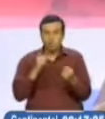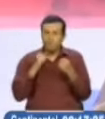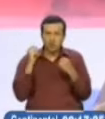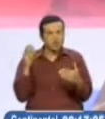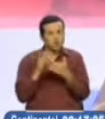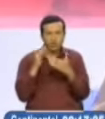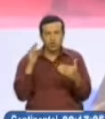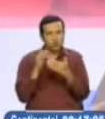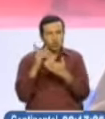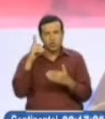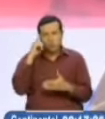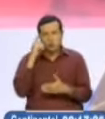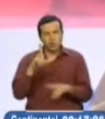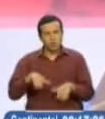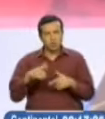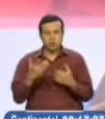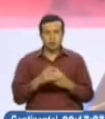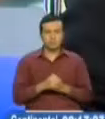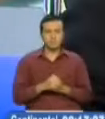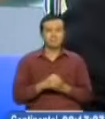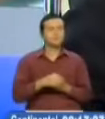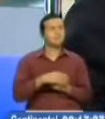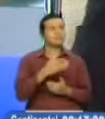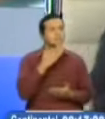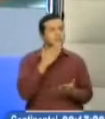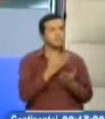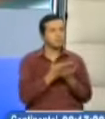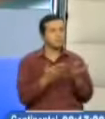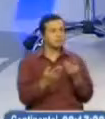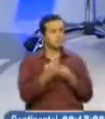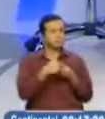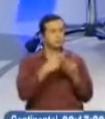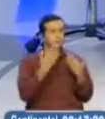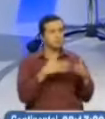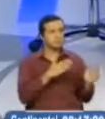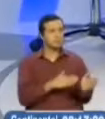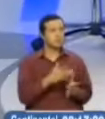al gobierno de Lenín Moreno. David Chávez, muchas gracias por estar con nosotros. Carlos, un gusto.